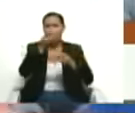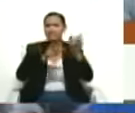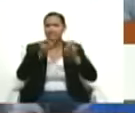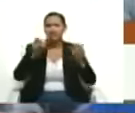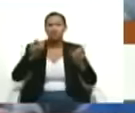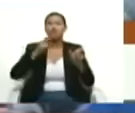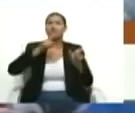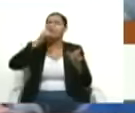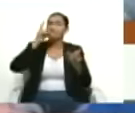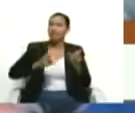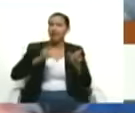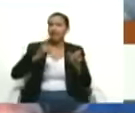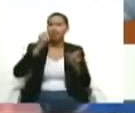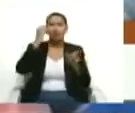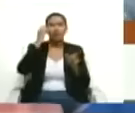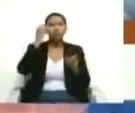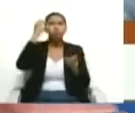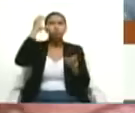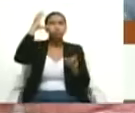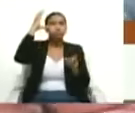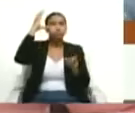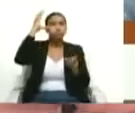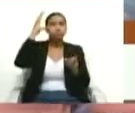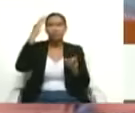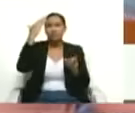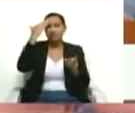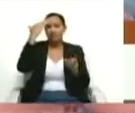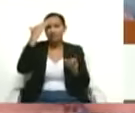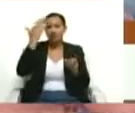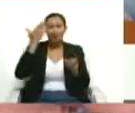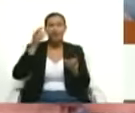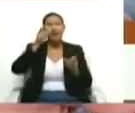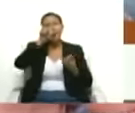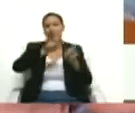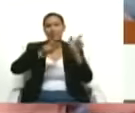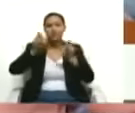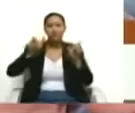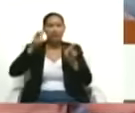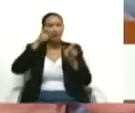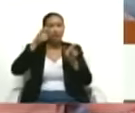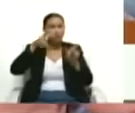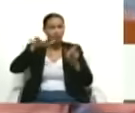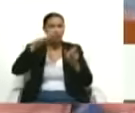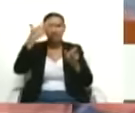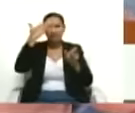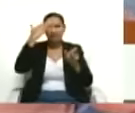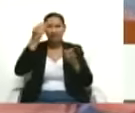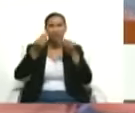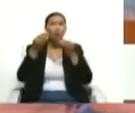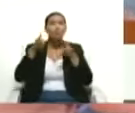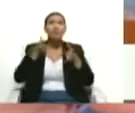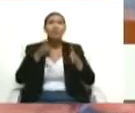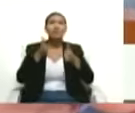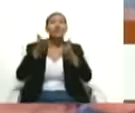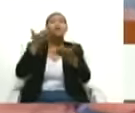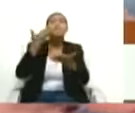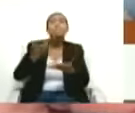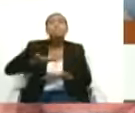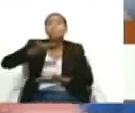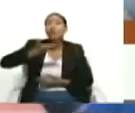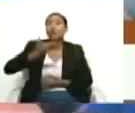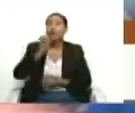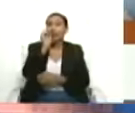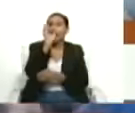sabiduría, que del pueblo emane la dirección, y por eso la importancia de estas asambleas en